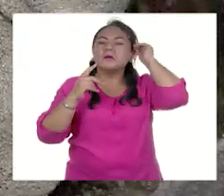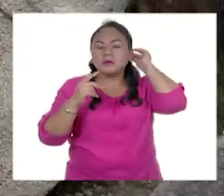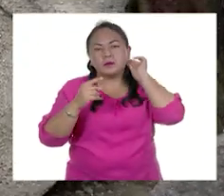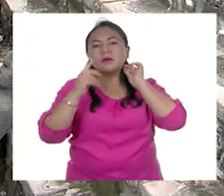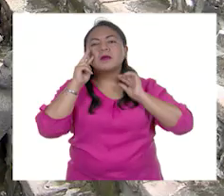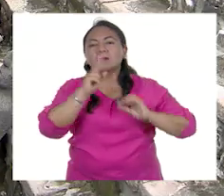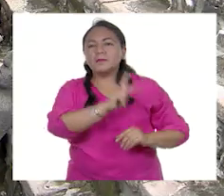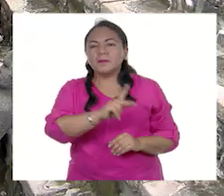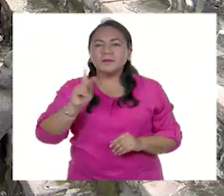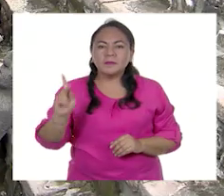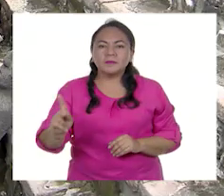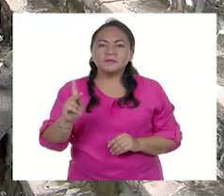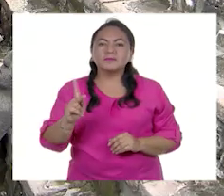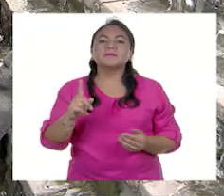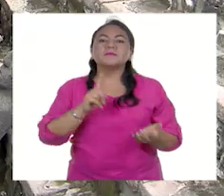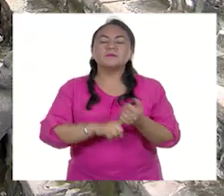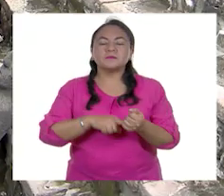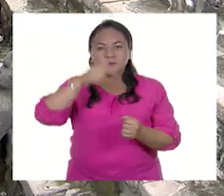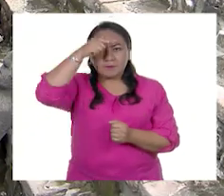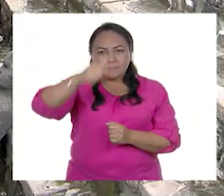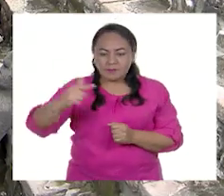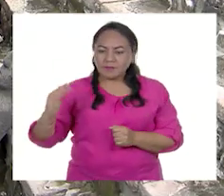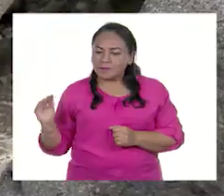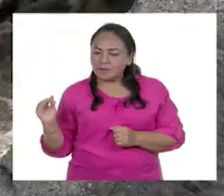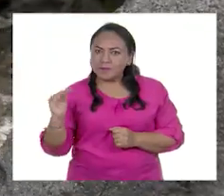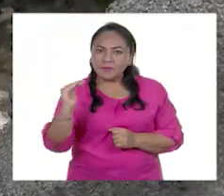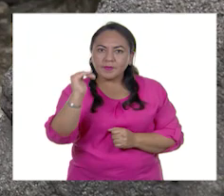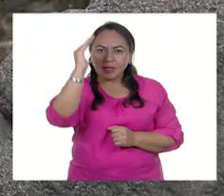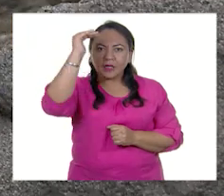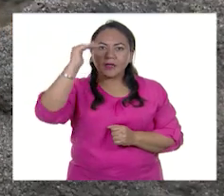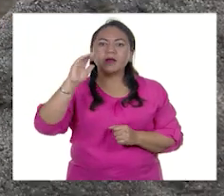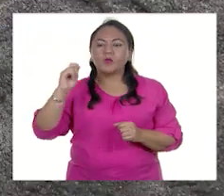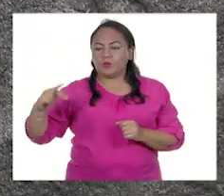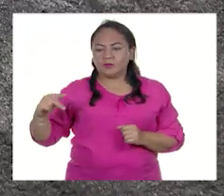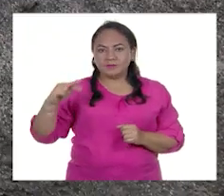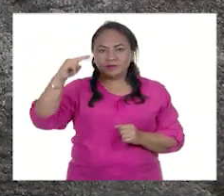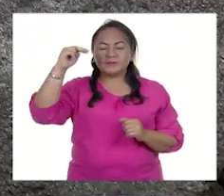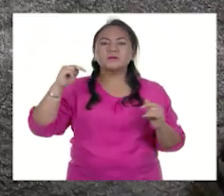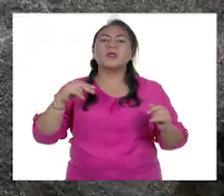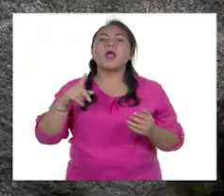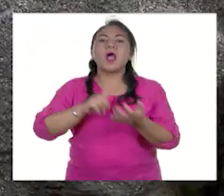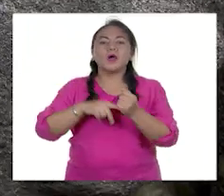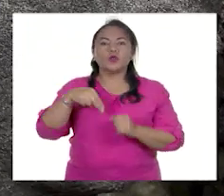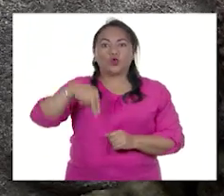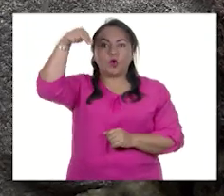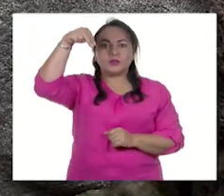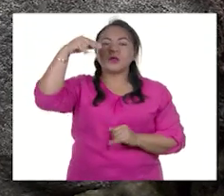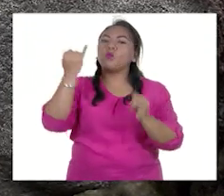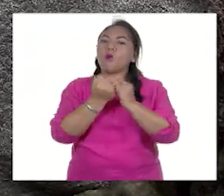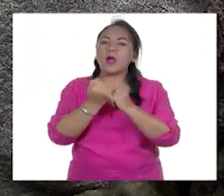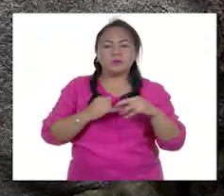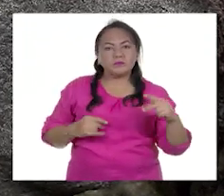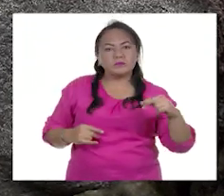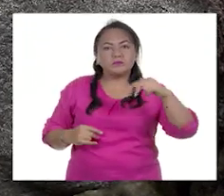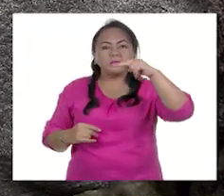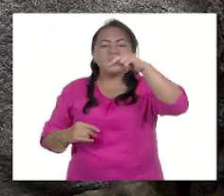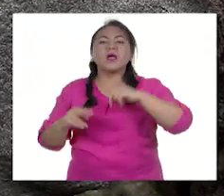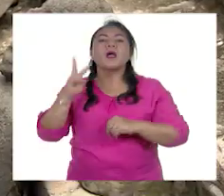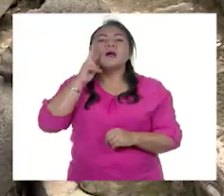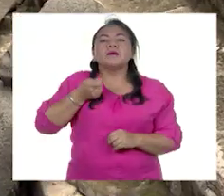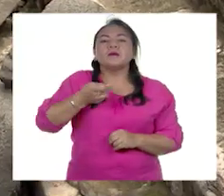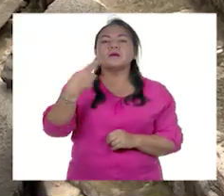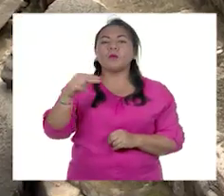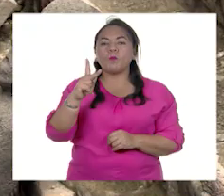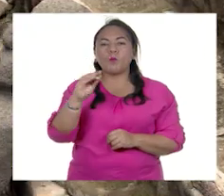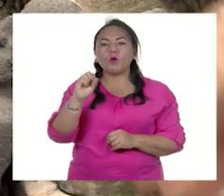estas de este lado, en la escalinata de este lado, y una más en la escalinata del lado norte. Las conocemos con el nombre de portaestandarte y